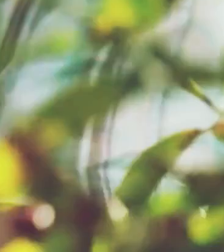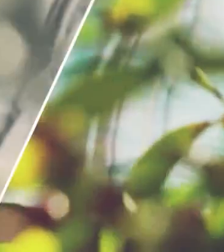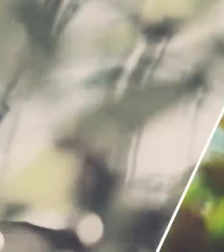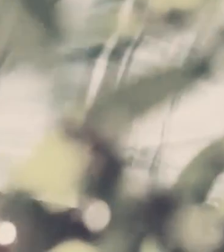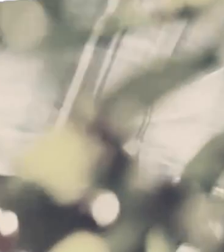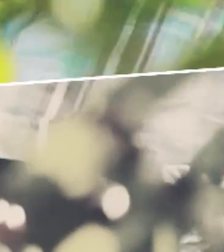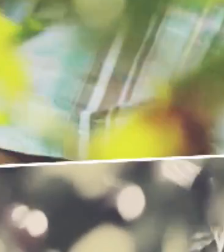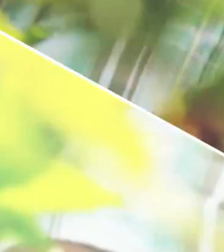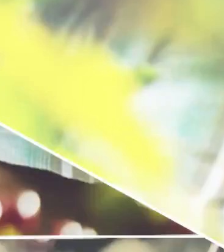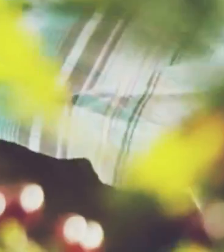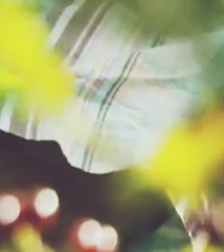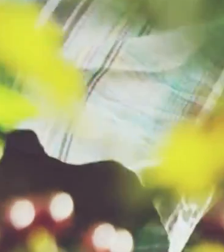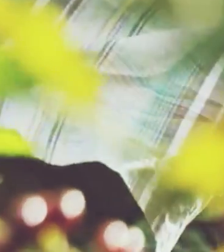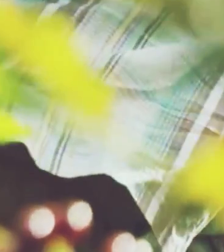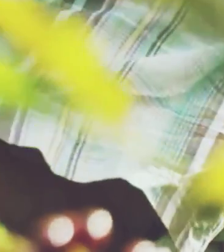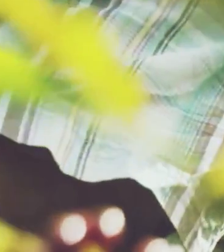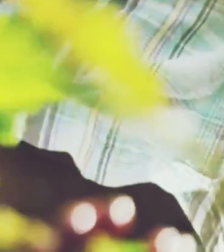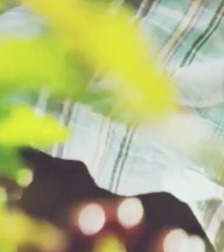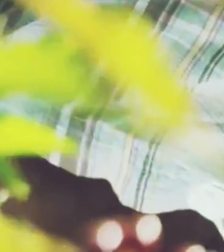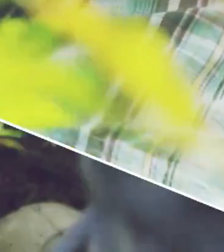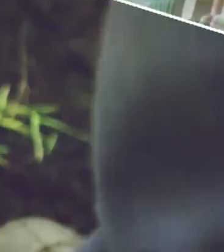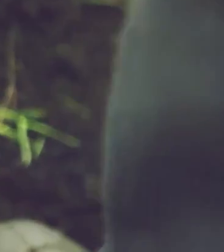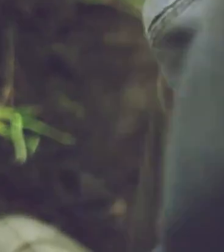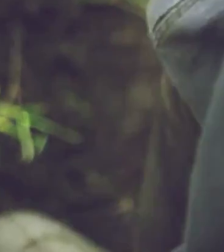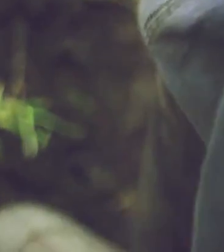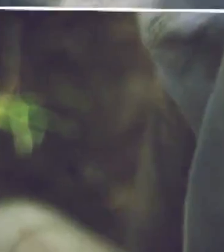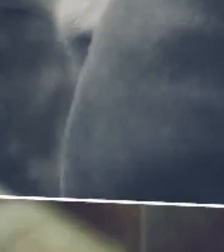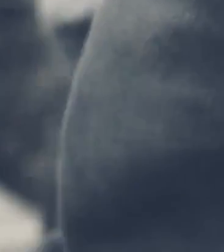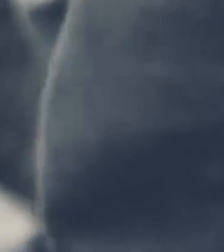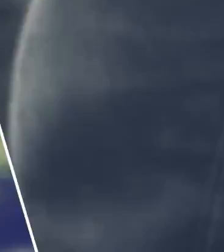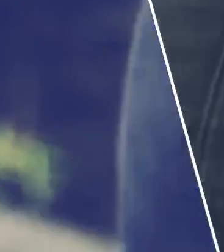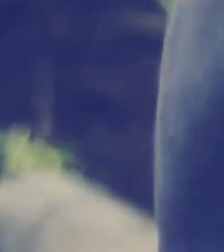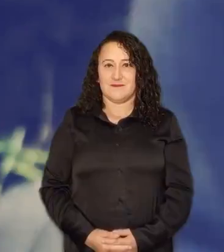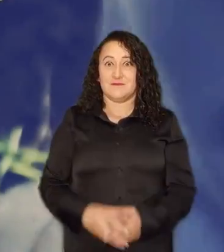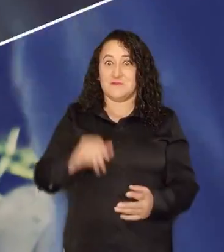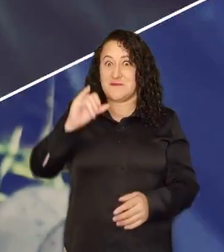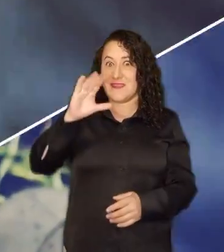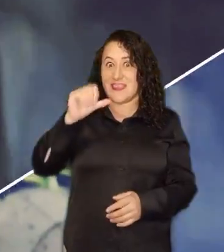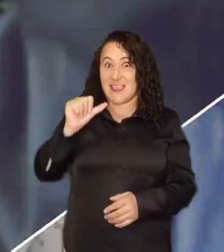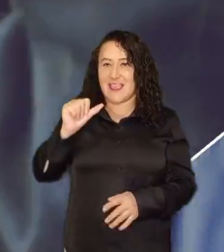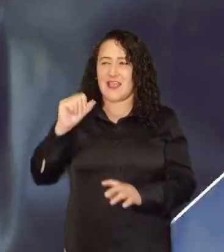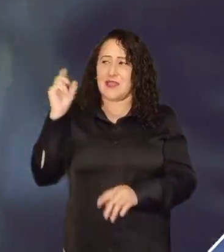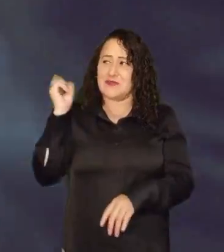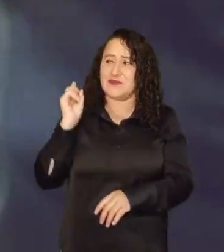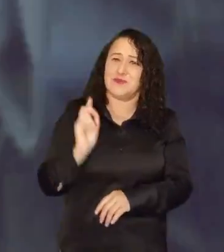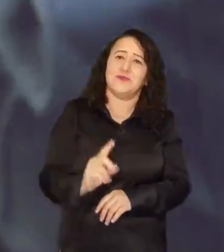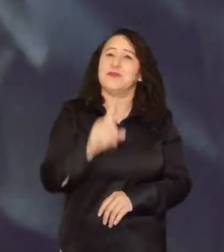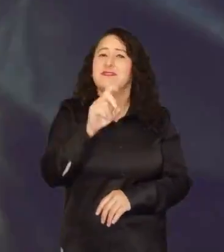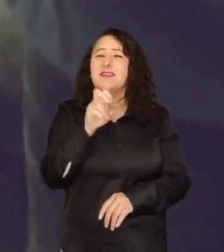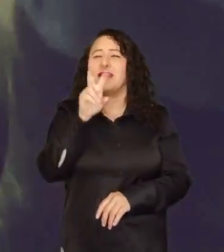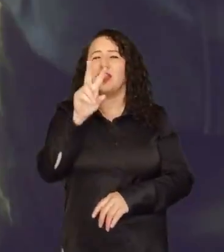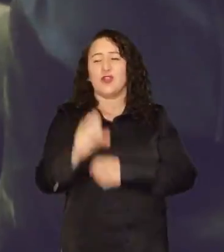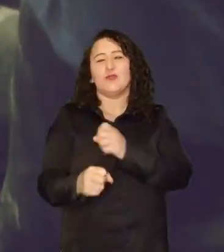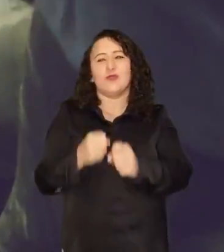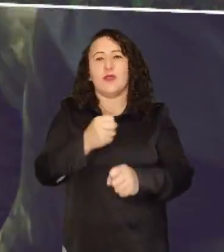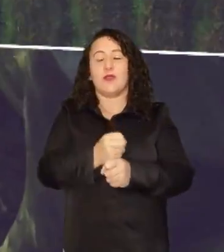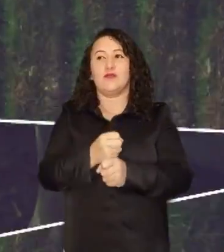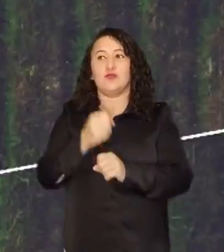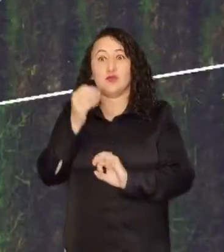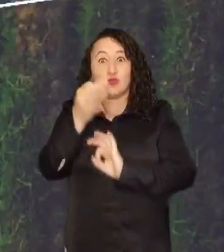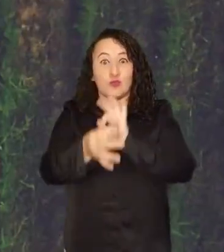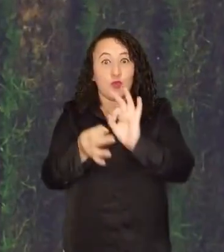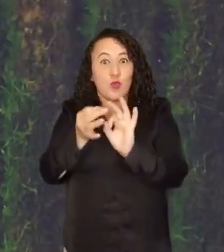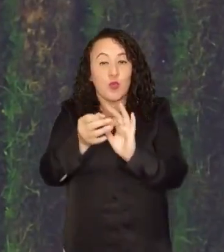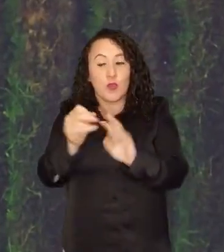actualmente se alinea con los esfuerzos globales de producir alimentos inocuos que aporten a la salud de los consumidores, mejoren la calidad de vida